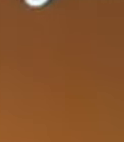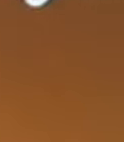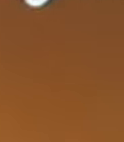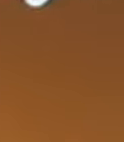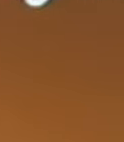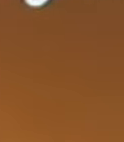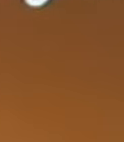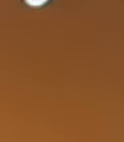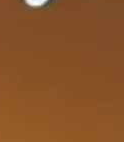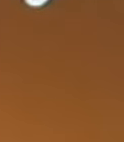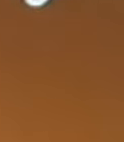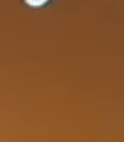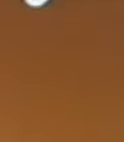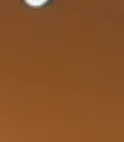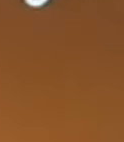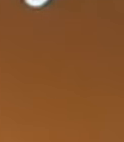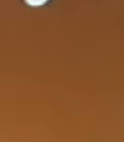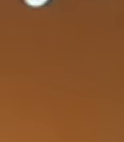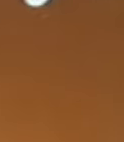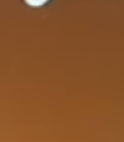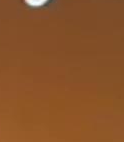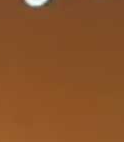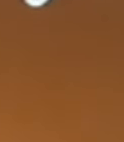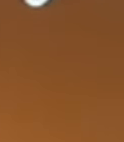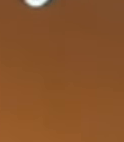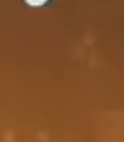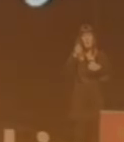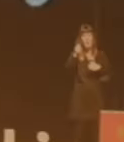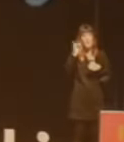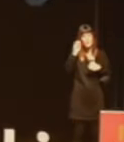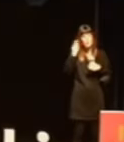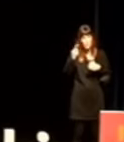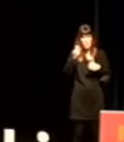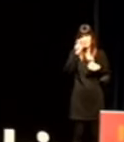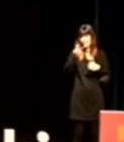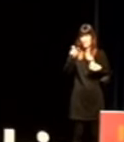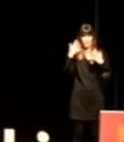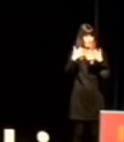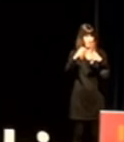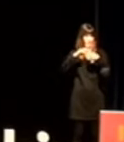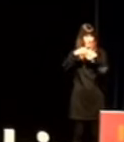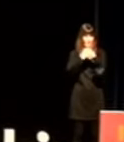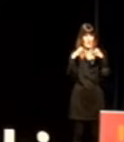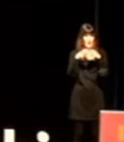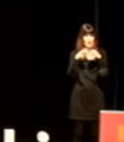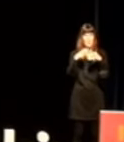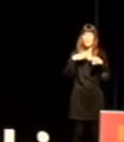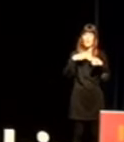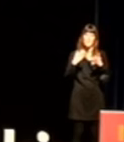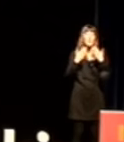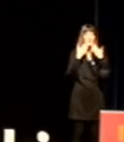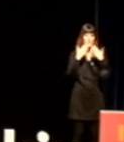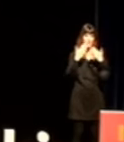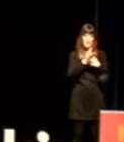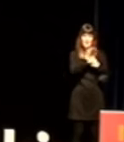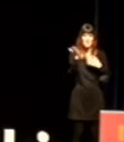Alfonsorekin, Aitor eta beste, hainbeste jentekin eta hor zaudeten guztiekin. Jo, mesedez, osea, mila esker, baina eskerra da